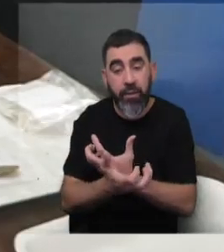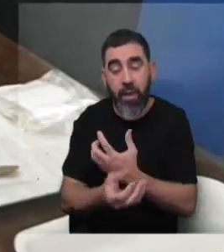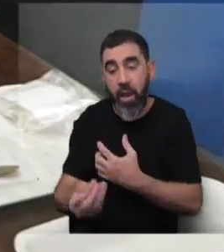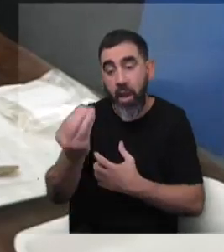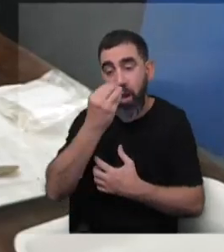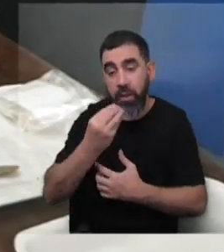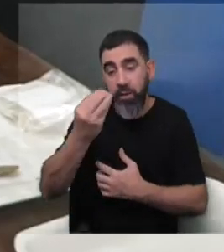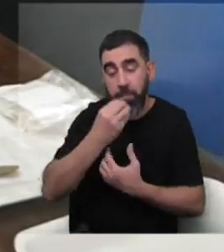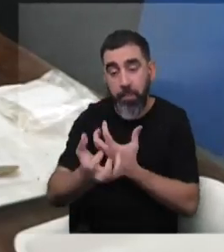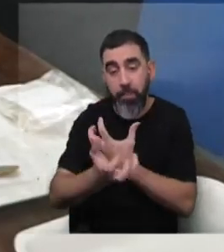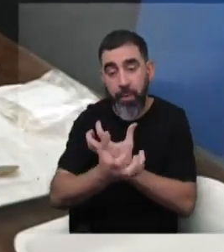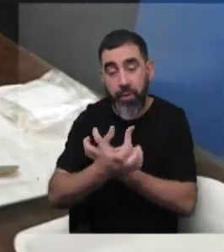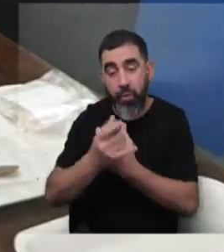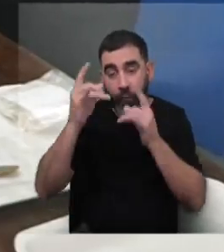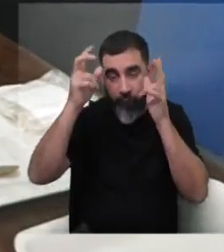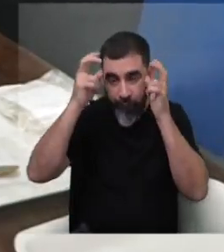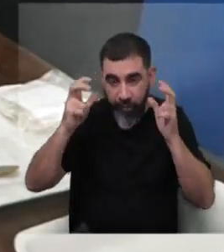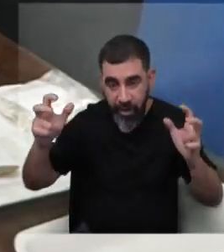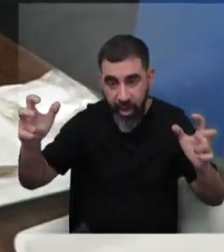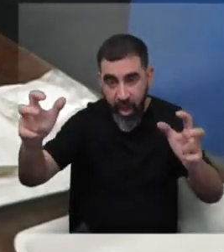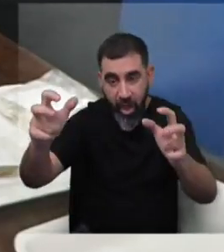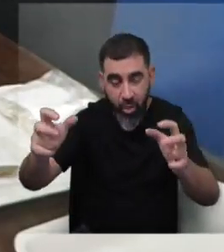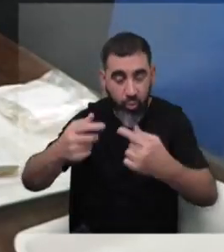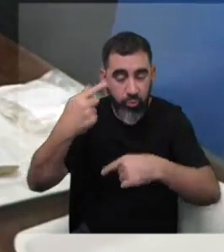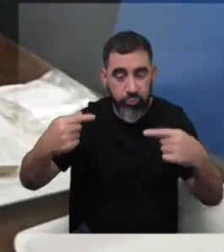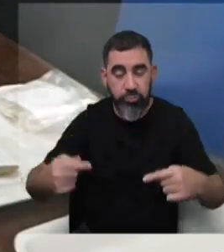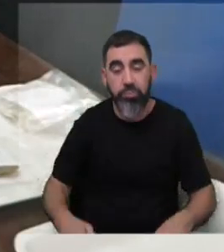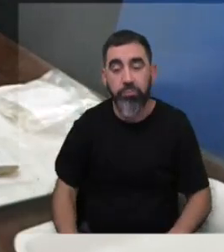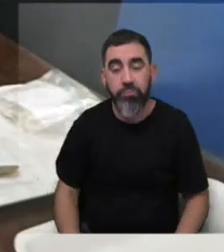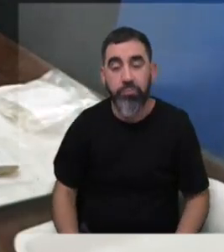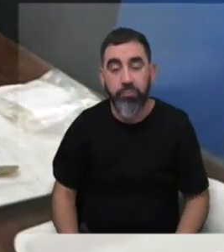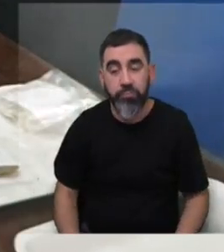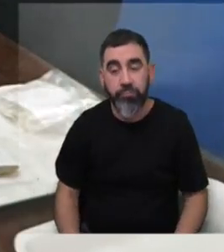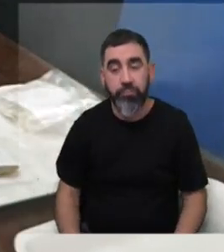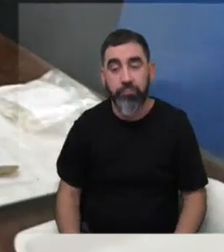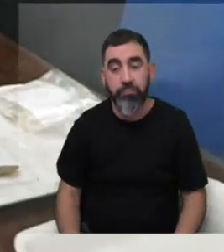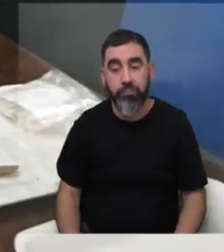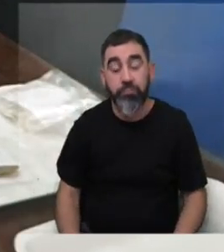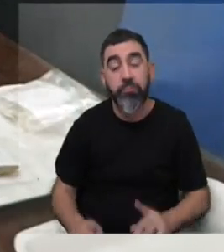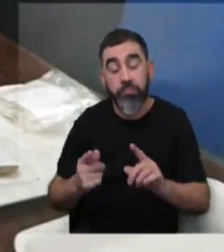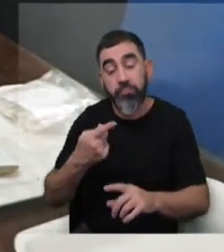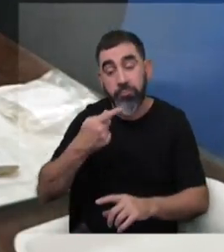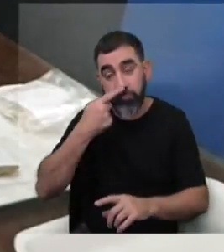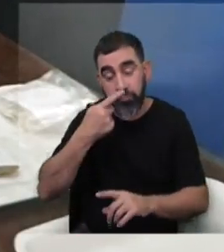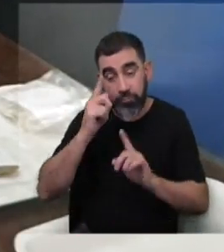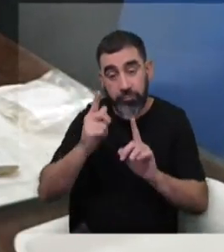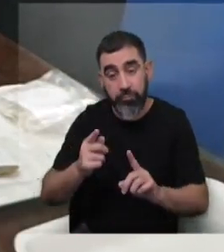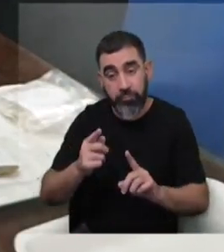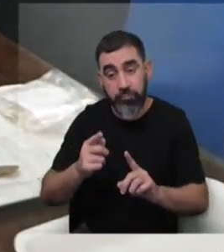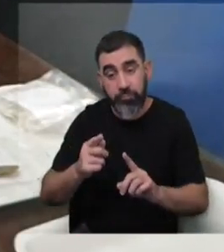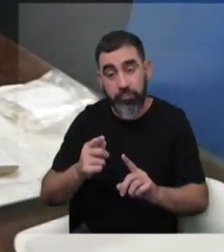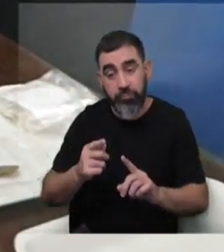alimentación, de venados, dientes de venados, otros artefactos. Y otra cosa muy interesante que hemos encontrado